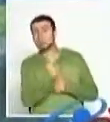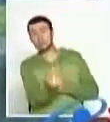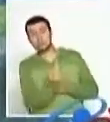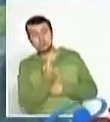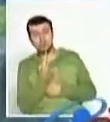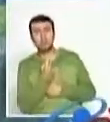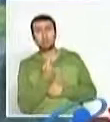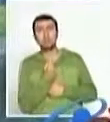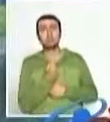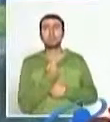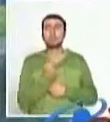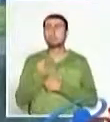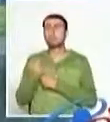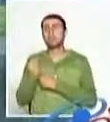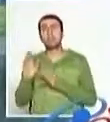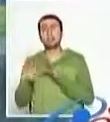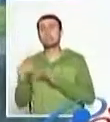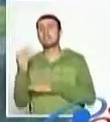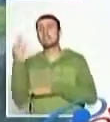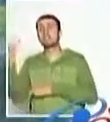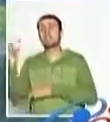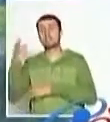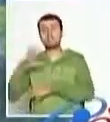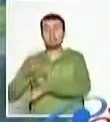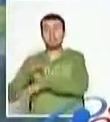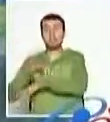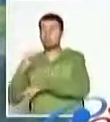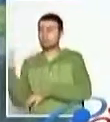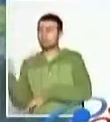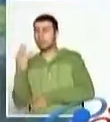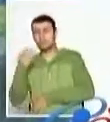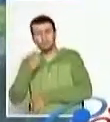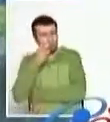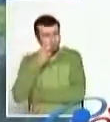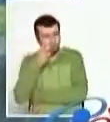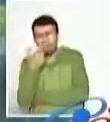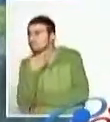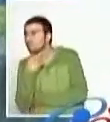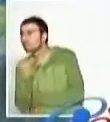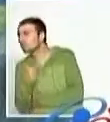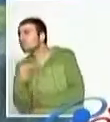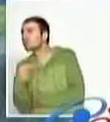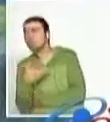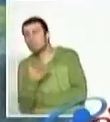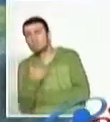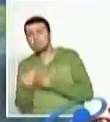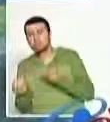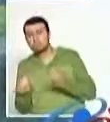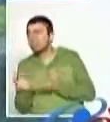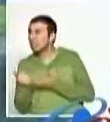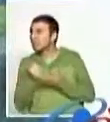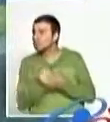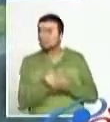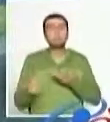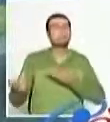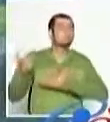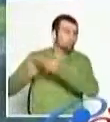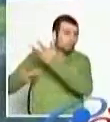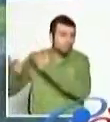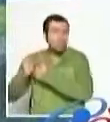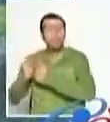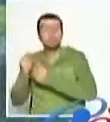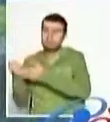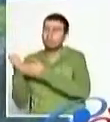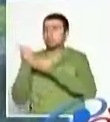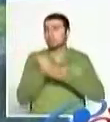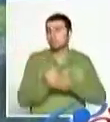tres profesionales muchas veces para poder nosotros atacar el problema de la enfermedad. Y